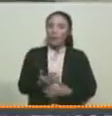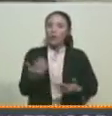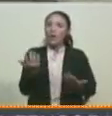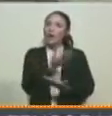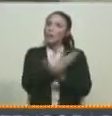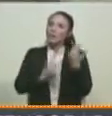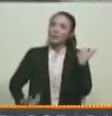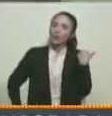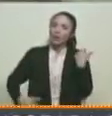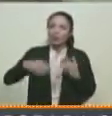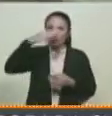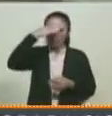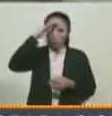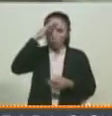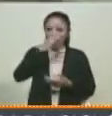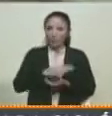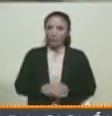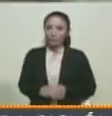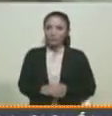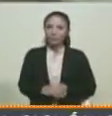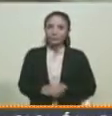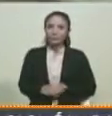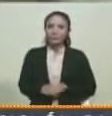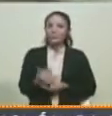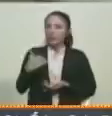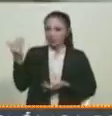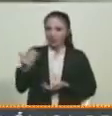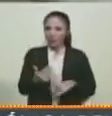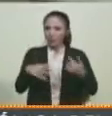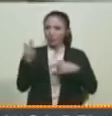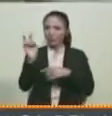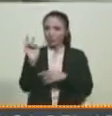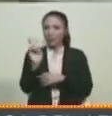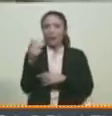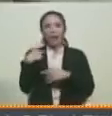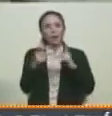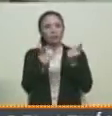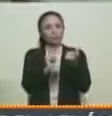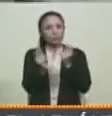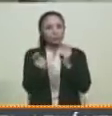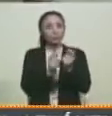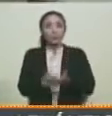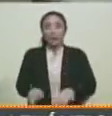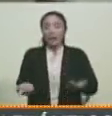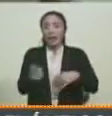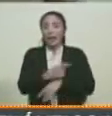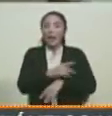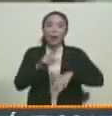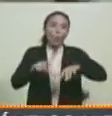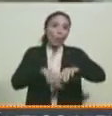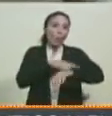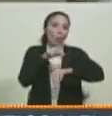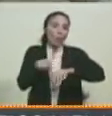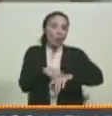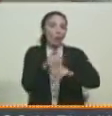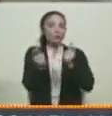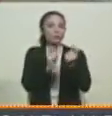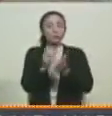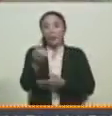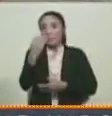Cuba, compañero Miguel Díaz Canel, y tuvimos tiempo de conversar largamente en la reunión de trabajo en